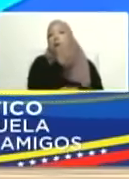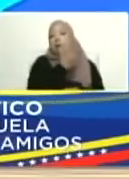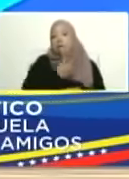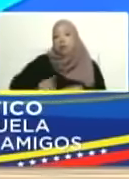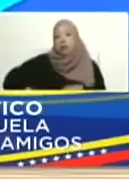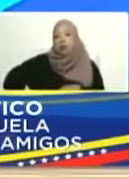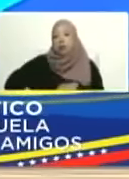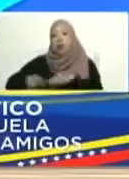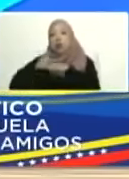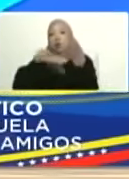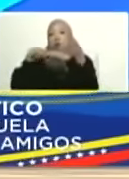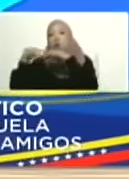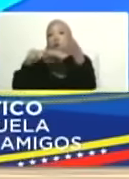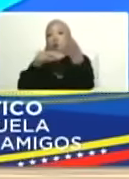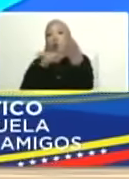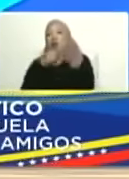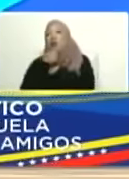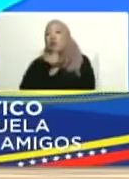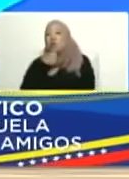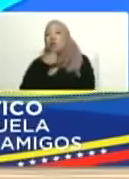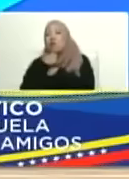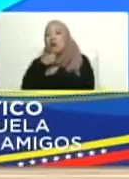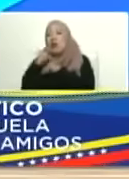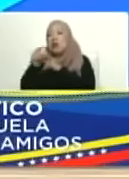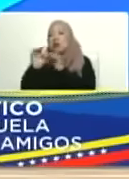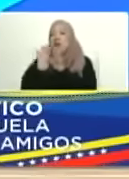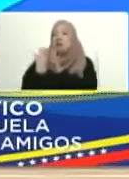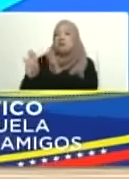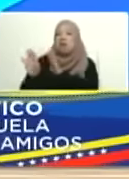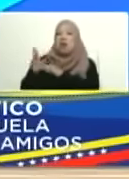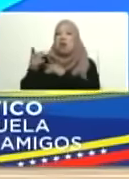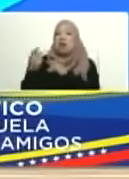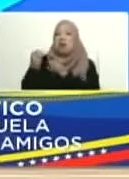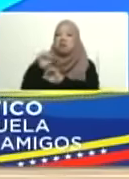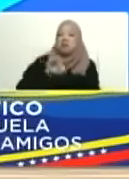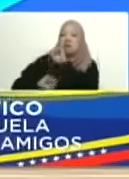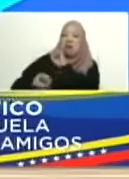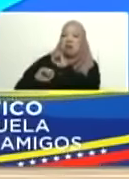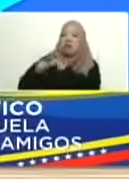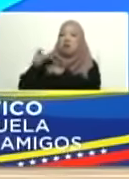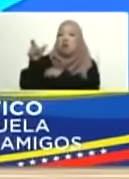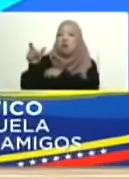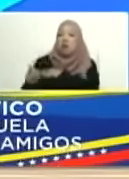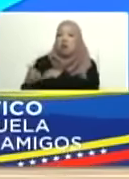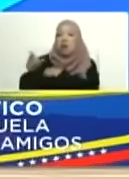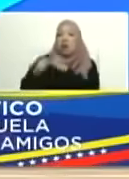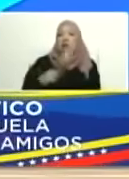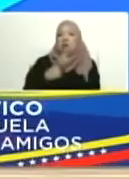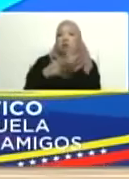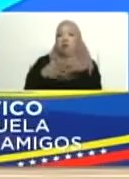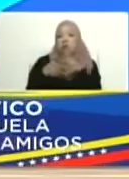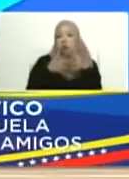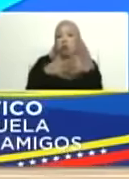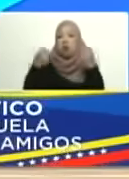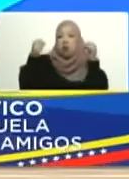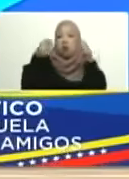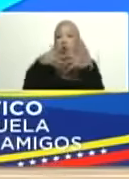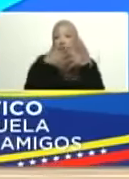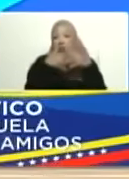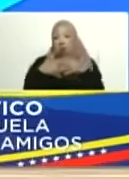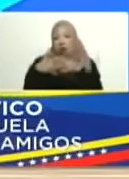presidente xenófobo, extremista, pieza del Pentágono, entrenado en los Estados